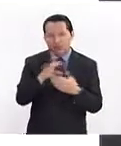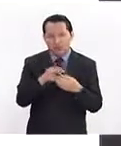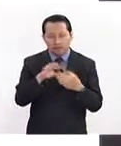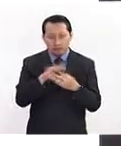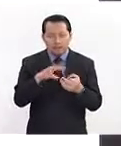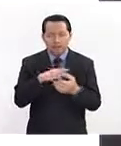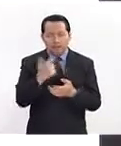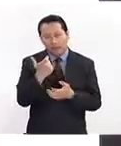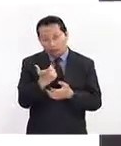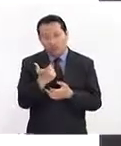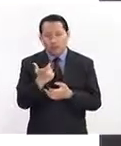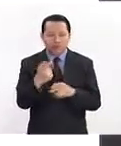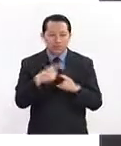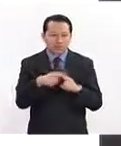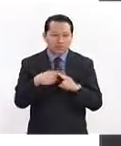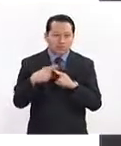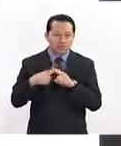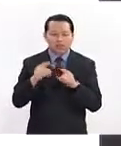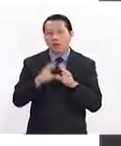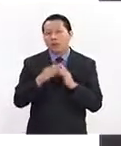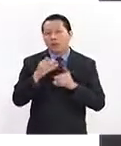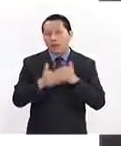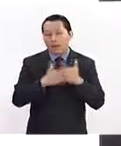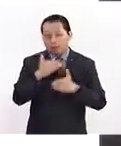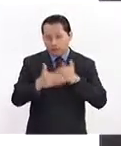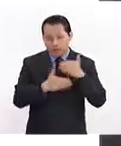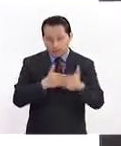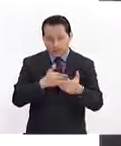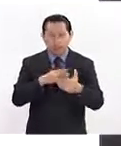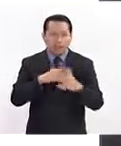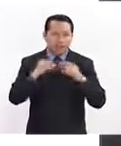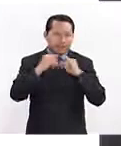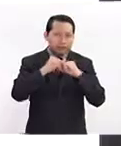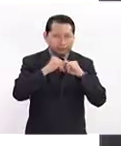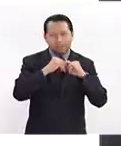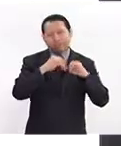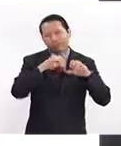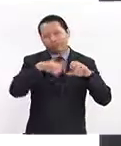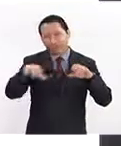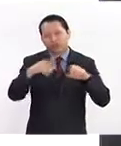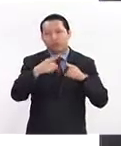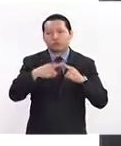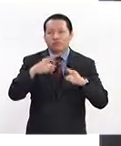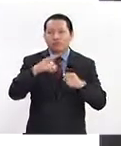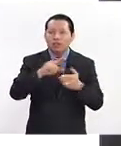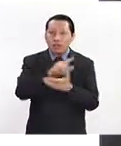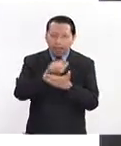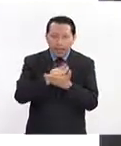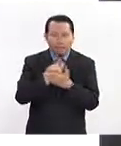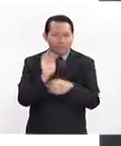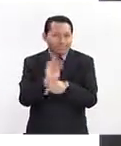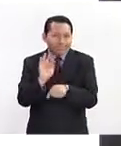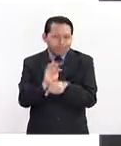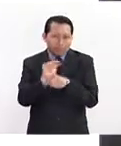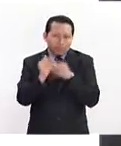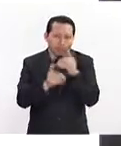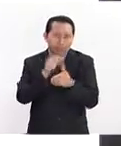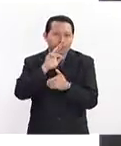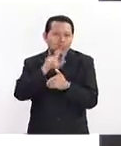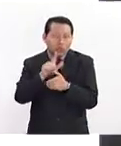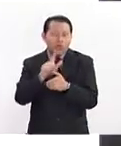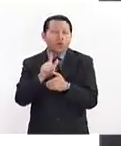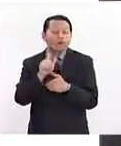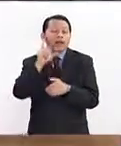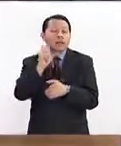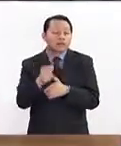economía dinámica, mal que bien ha avanzado la certidumbre institucional y jurídica, y se espera que el impacto